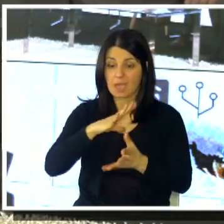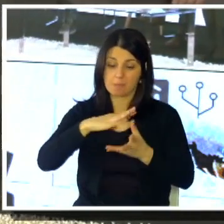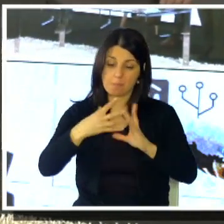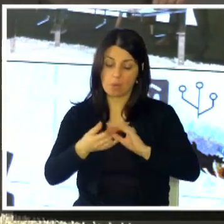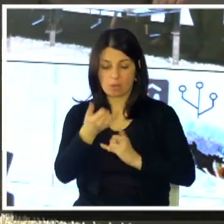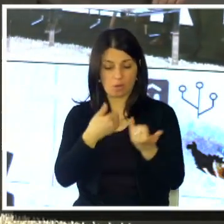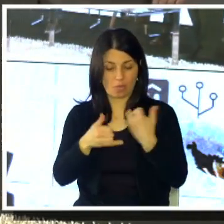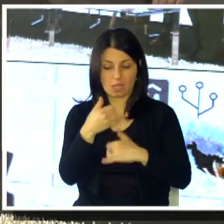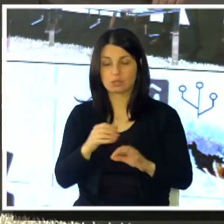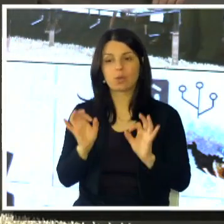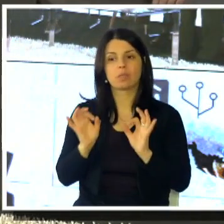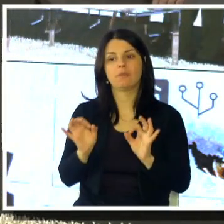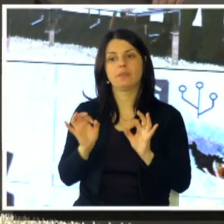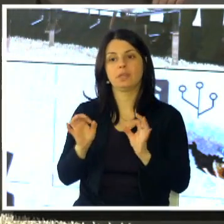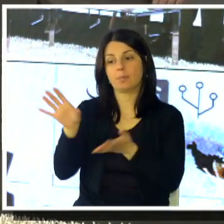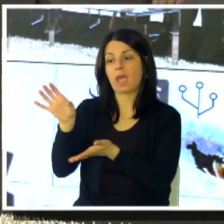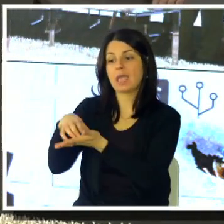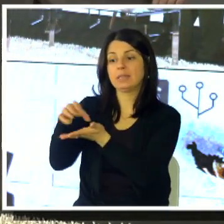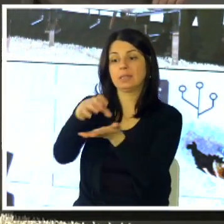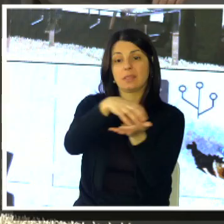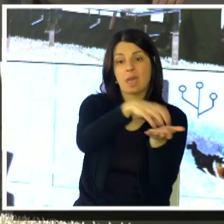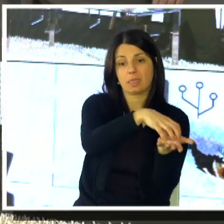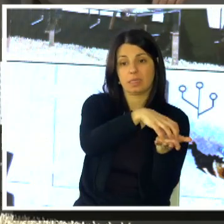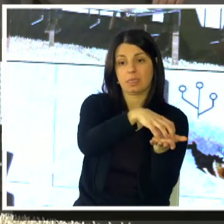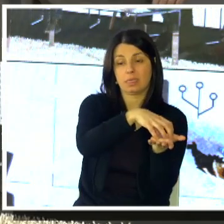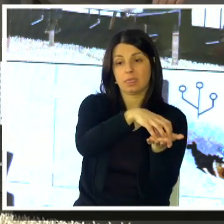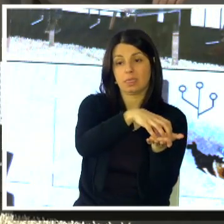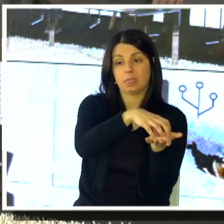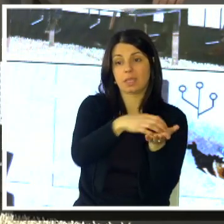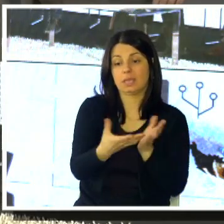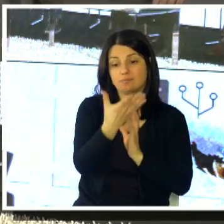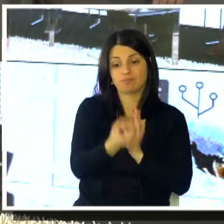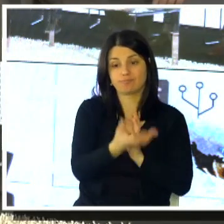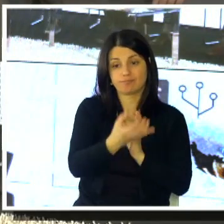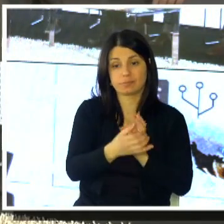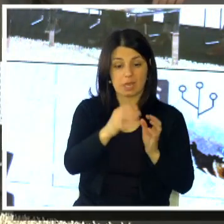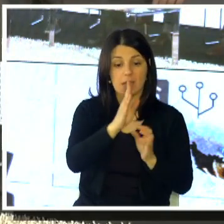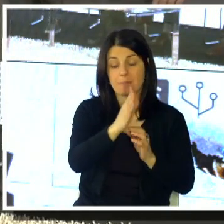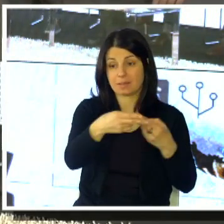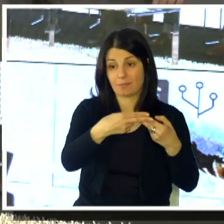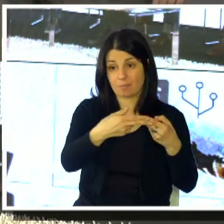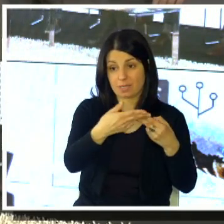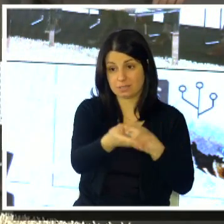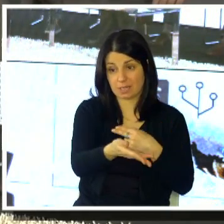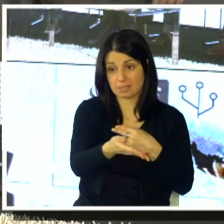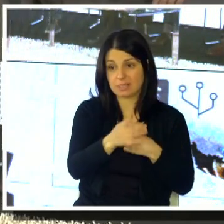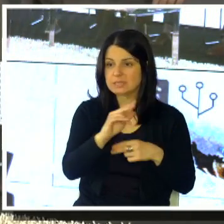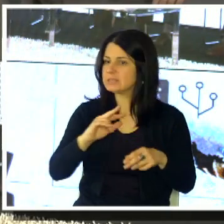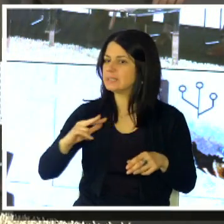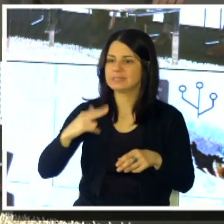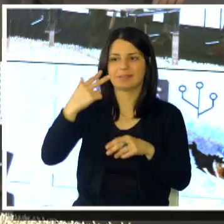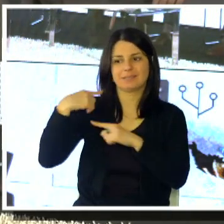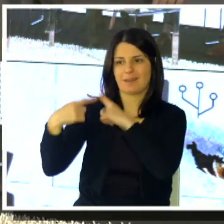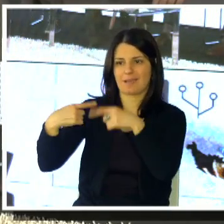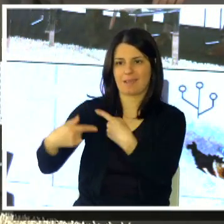datos definidos para las entidades que se cargan en la plataforma y es una plataforma de tercera generación,